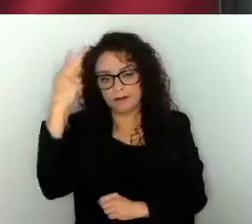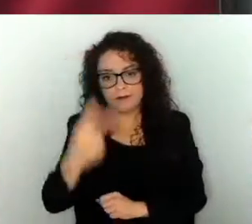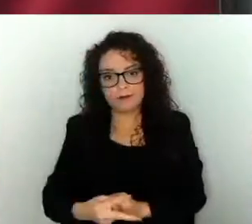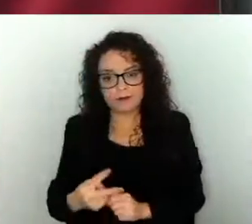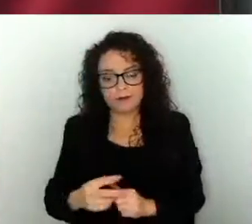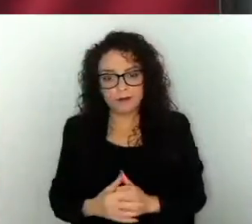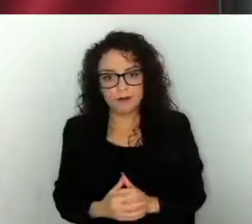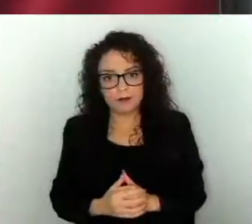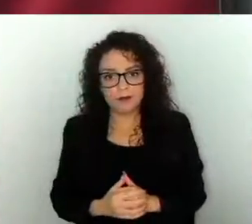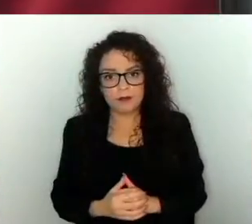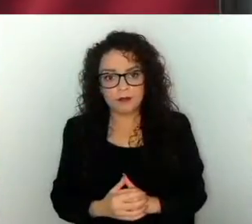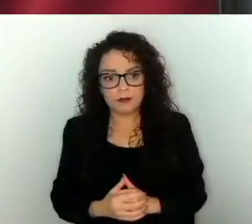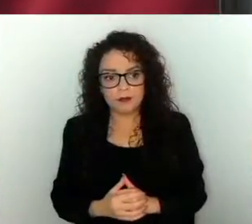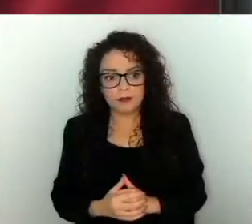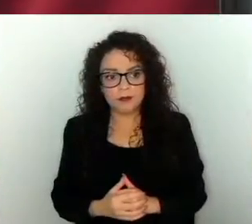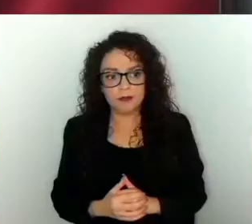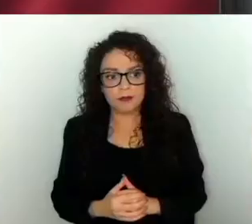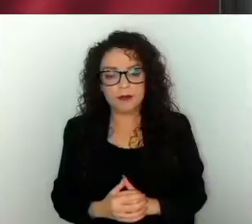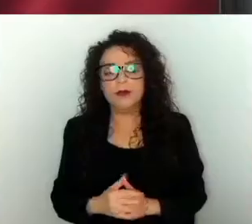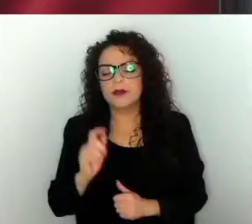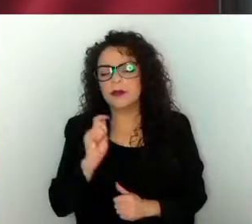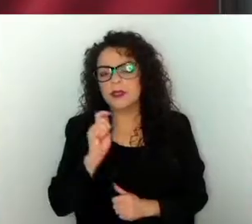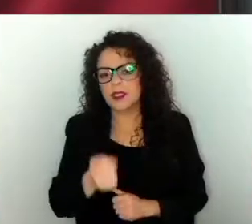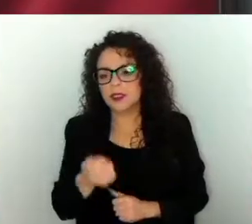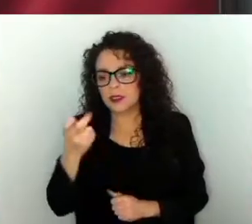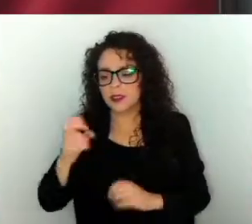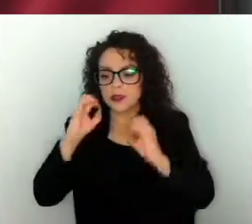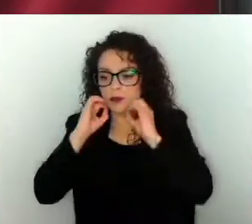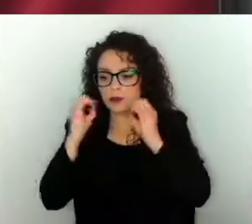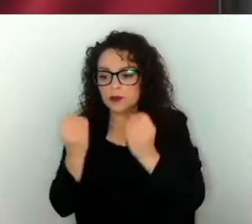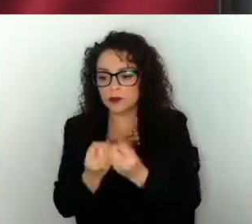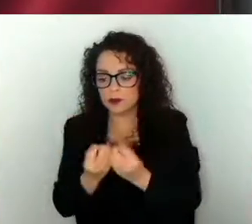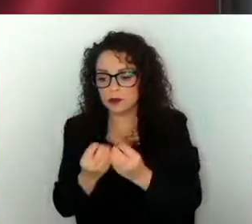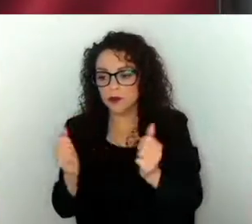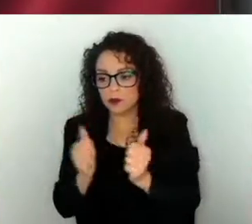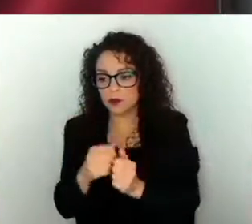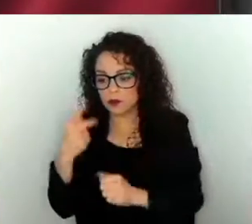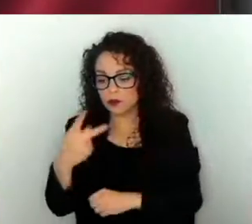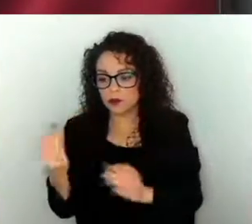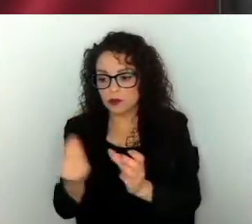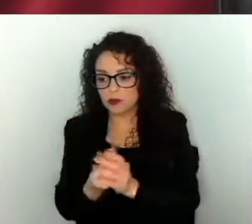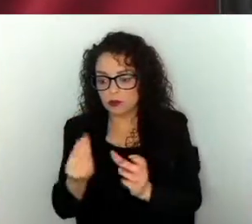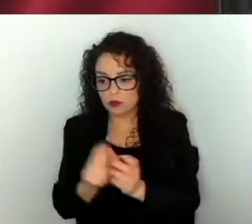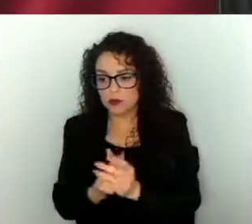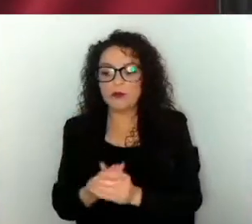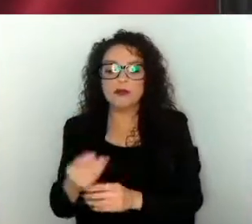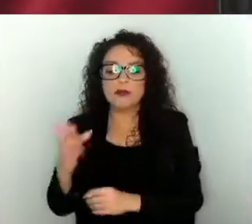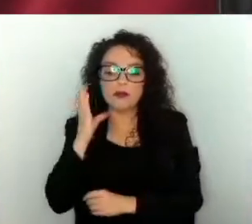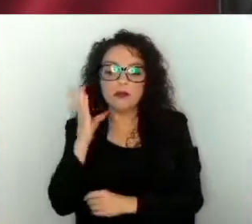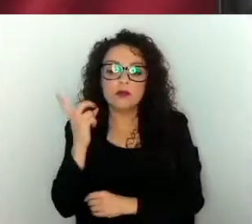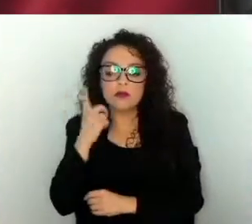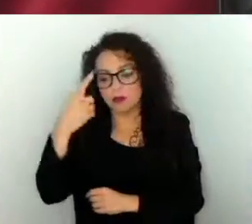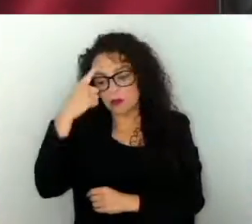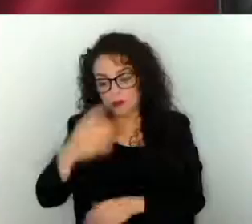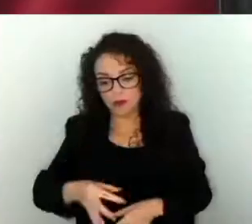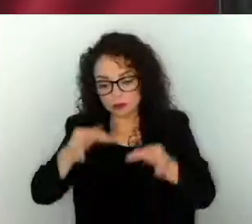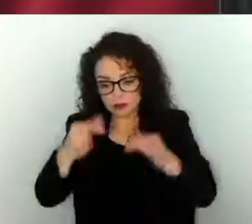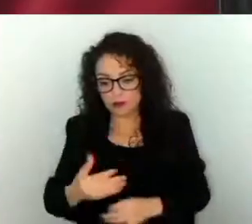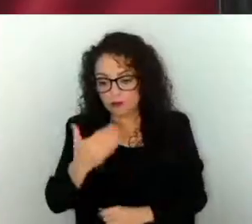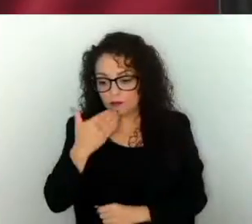México. Creemos que se trata de un órgano de la legislatura fundamental para la buena marcha de las tareas políticas,